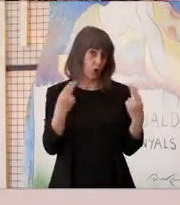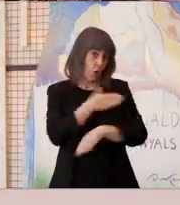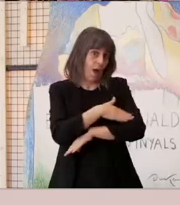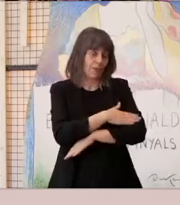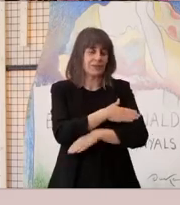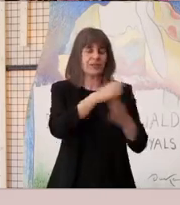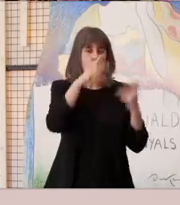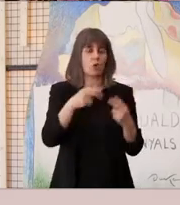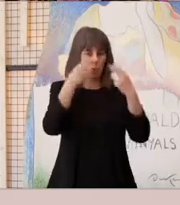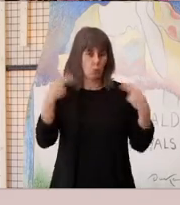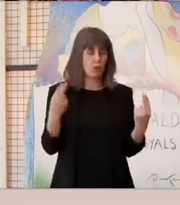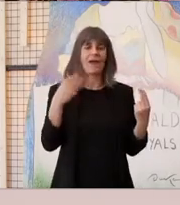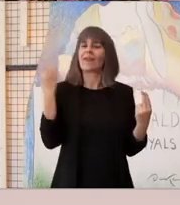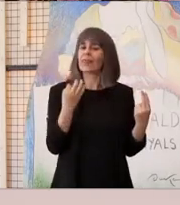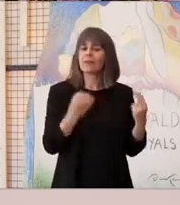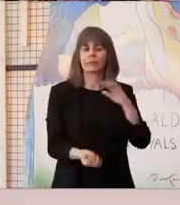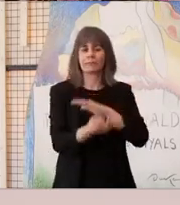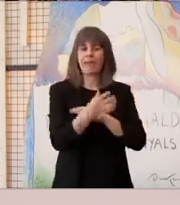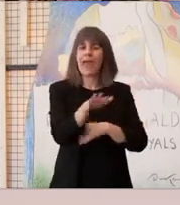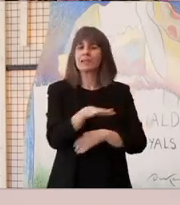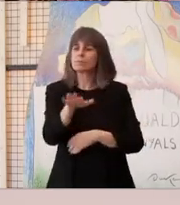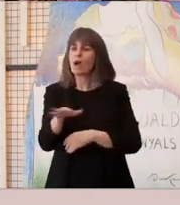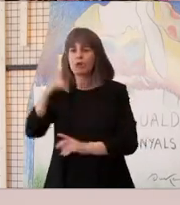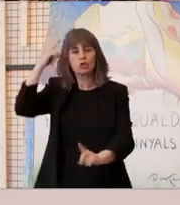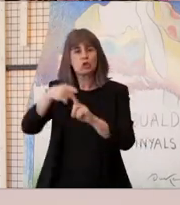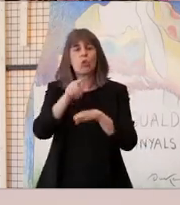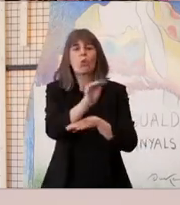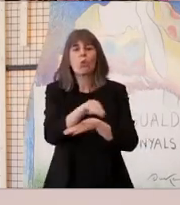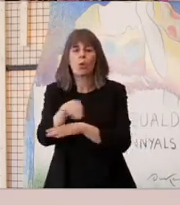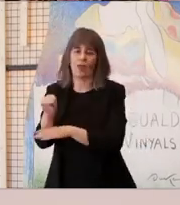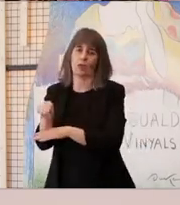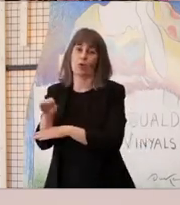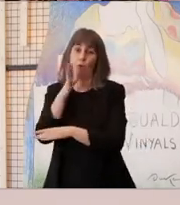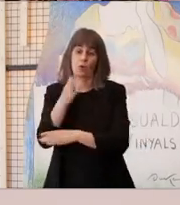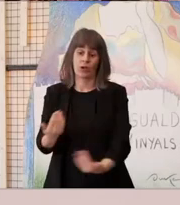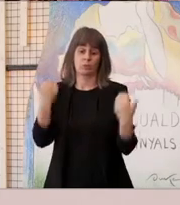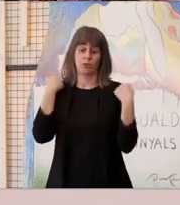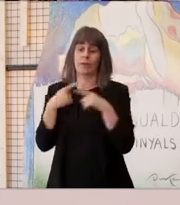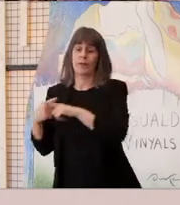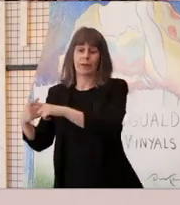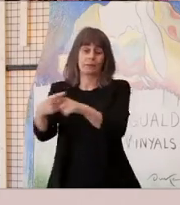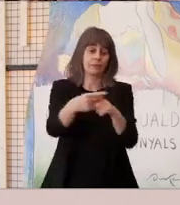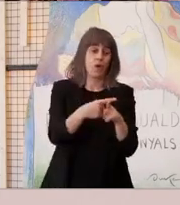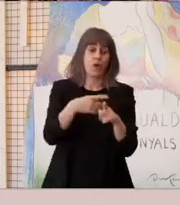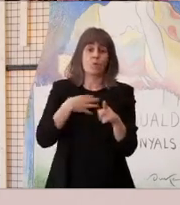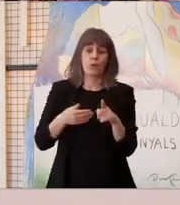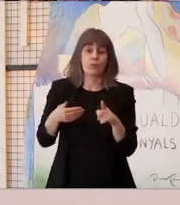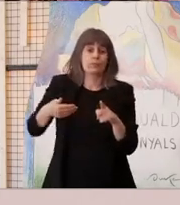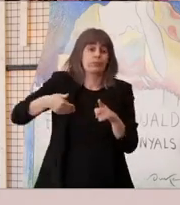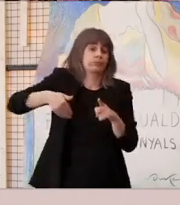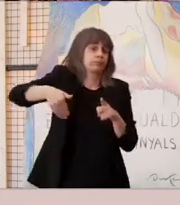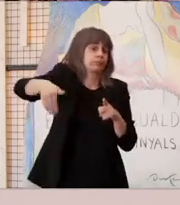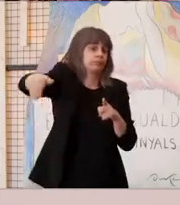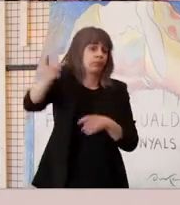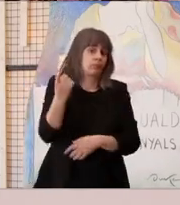tiene que crear espacios para el cuidado porque la corresponsabilidad llegará o no llegará pues Mientras no llegue la